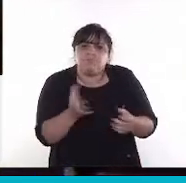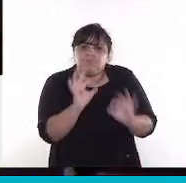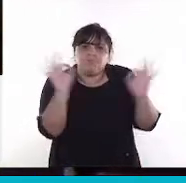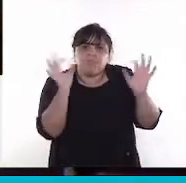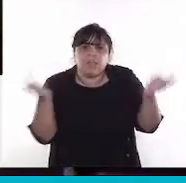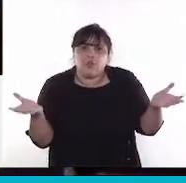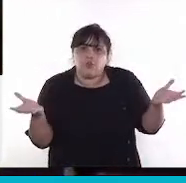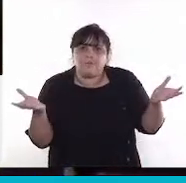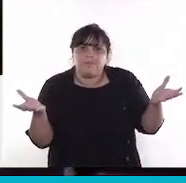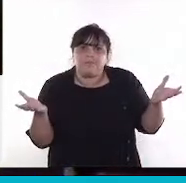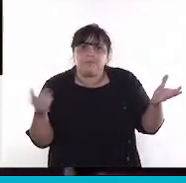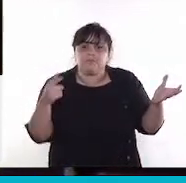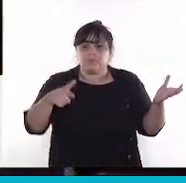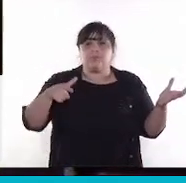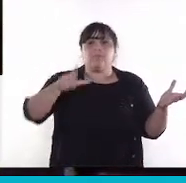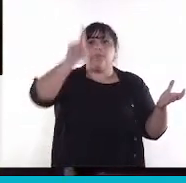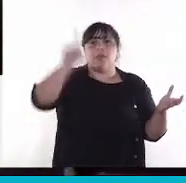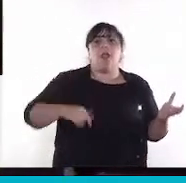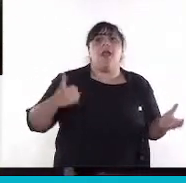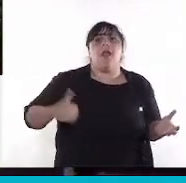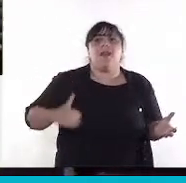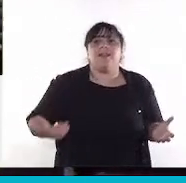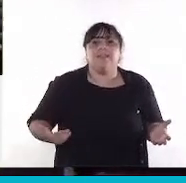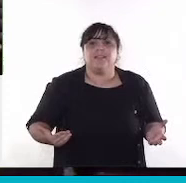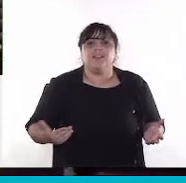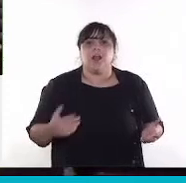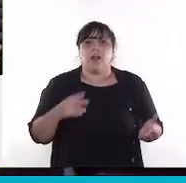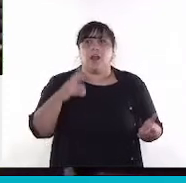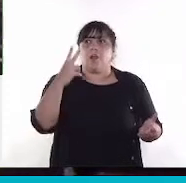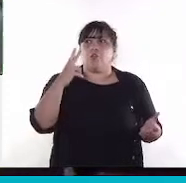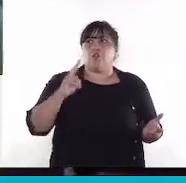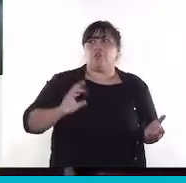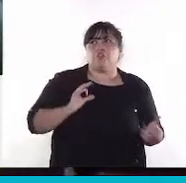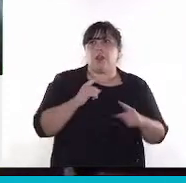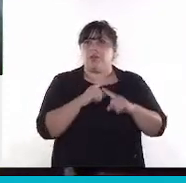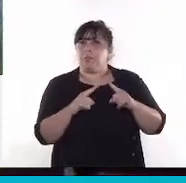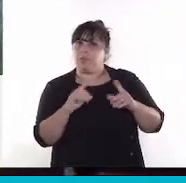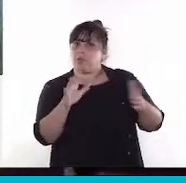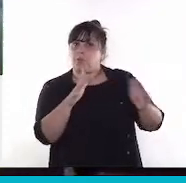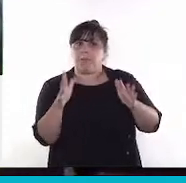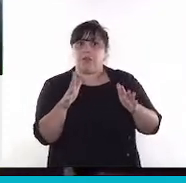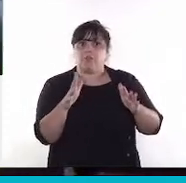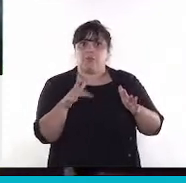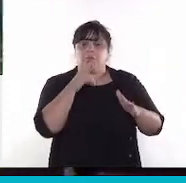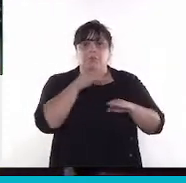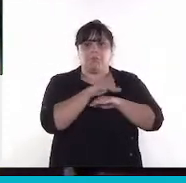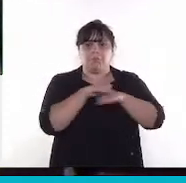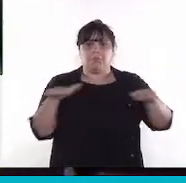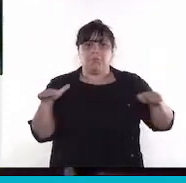El país lleva casi 2 años y medio de estancamiento,